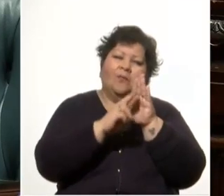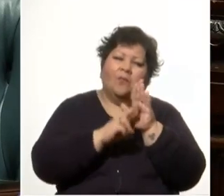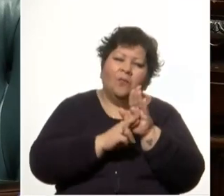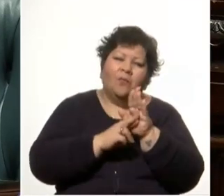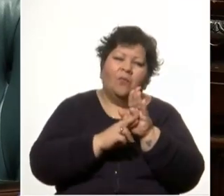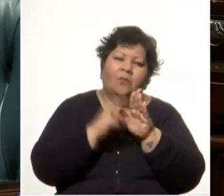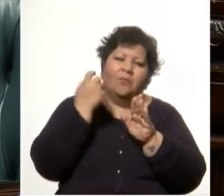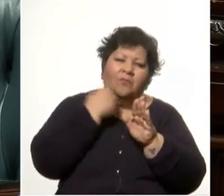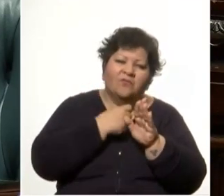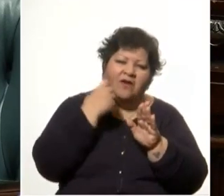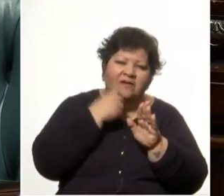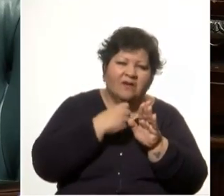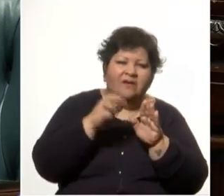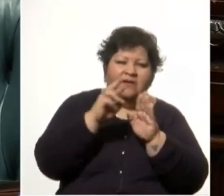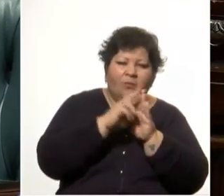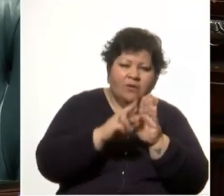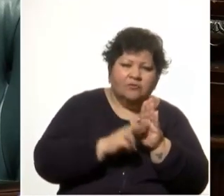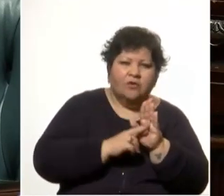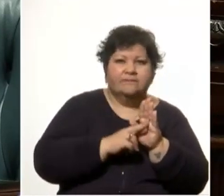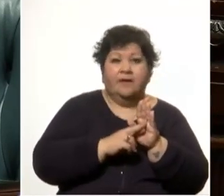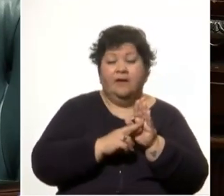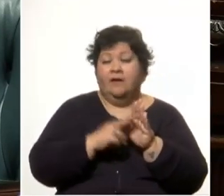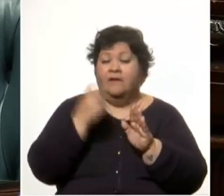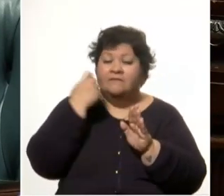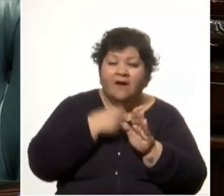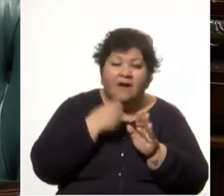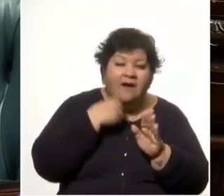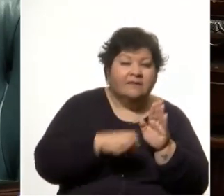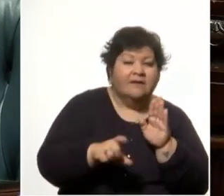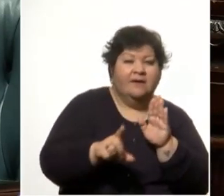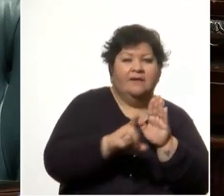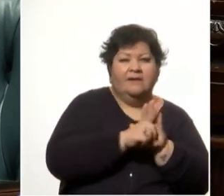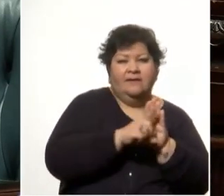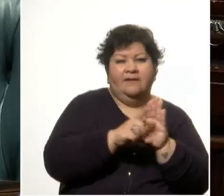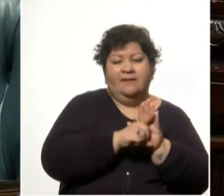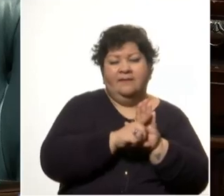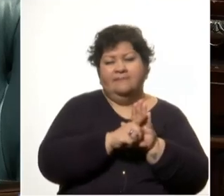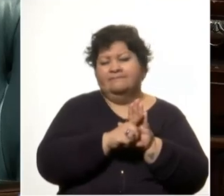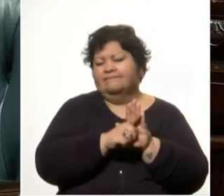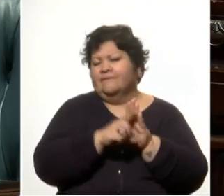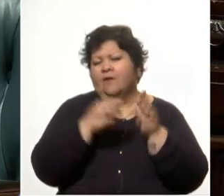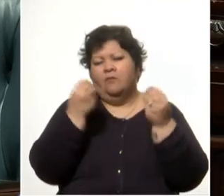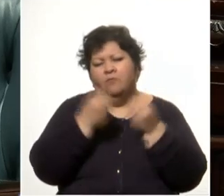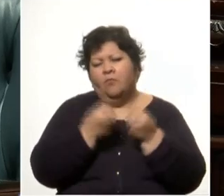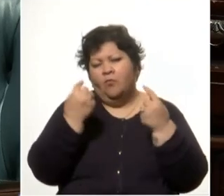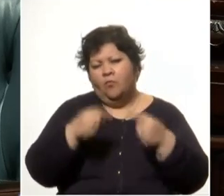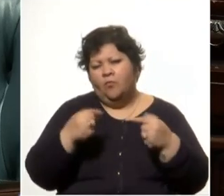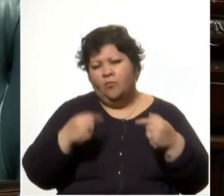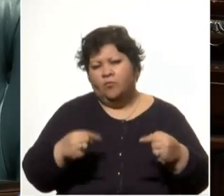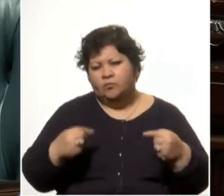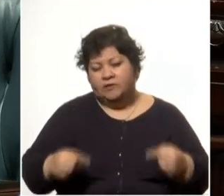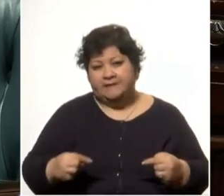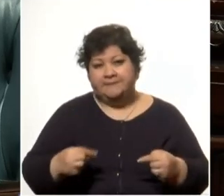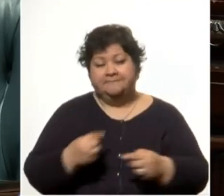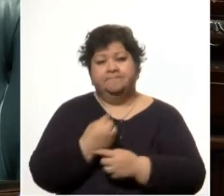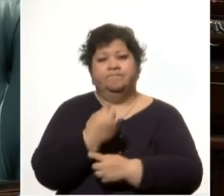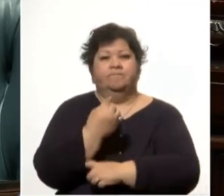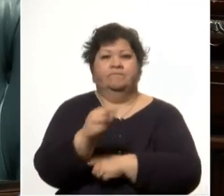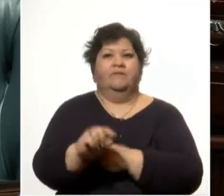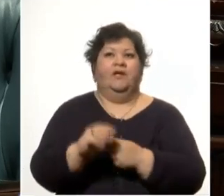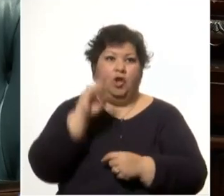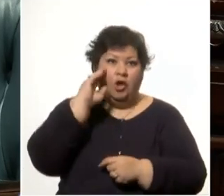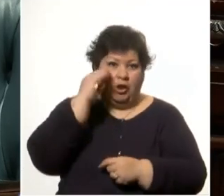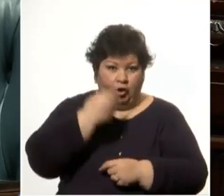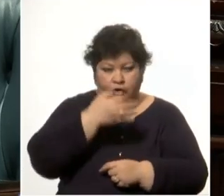ilegalidades, inconstitucionalidades que se cometieron a lo largo del proceso. Lo reconocen los expertos, que por cierto no puede decirse